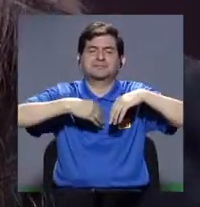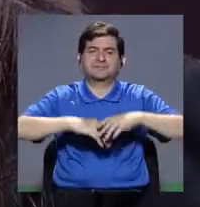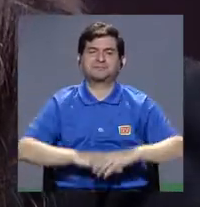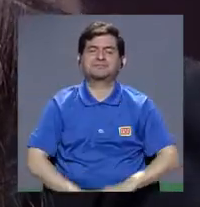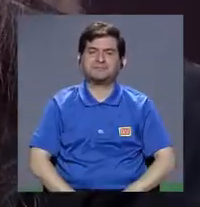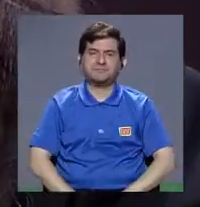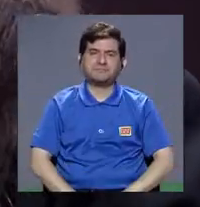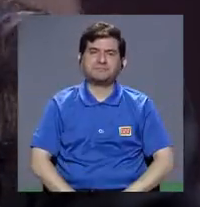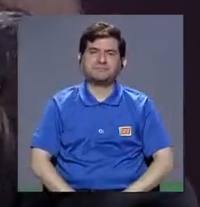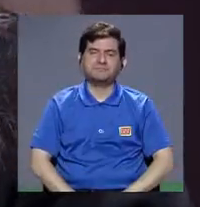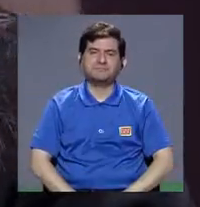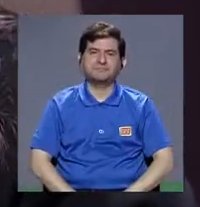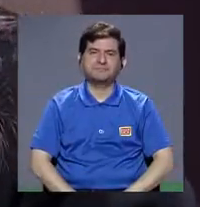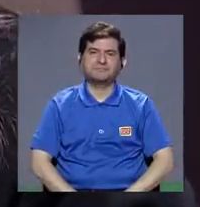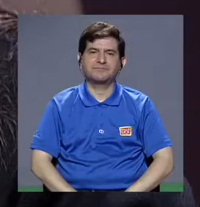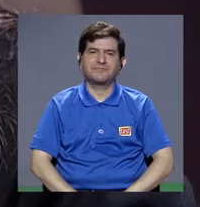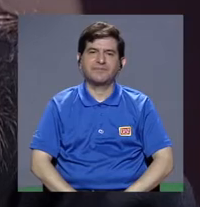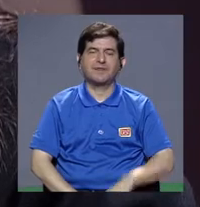eso